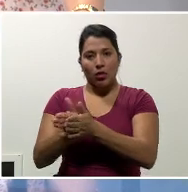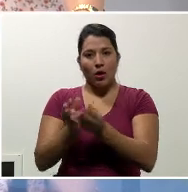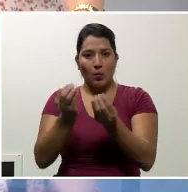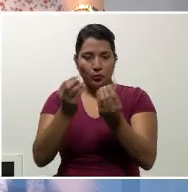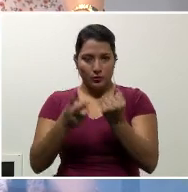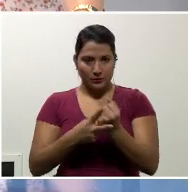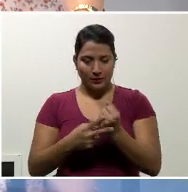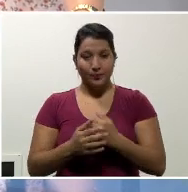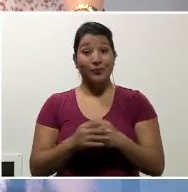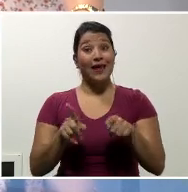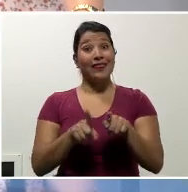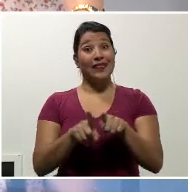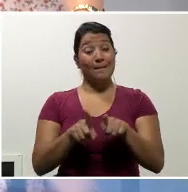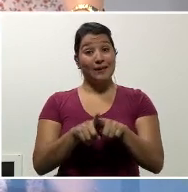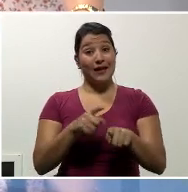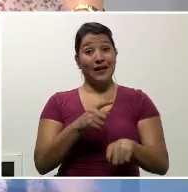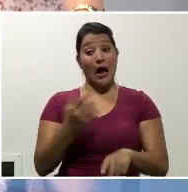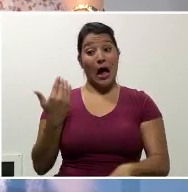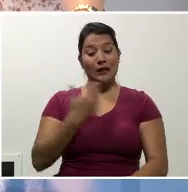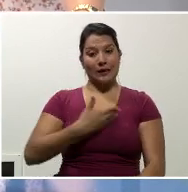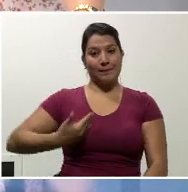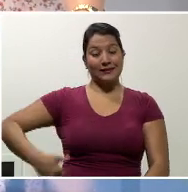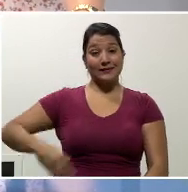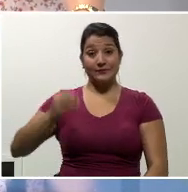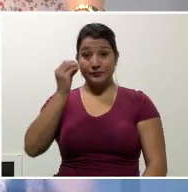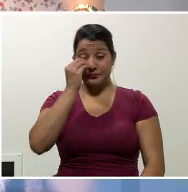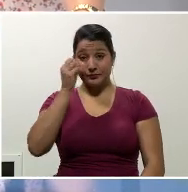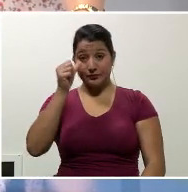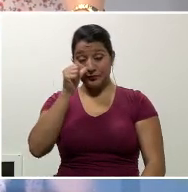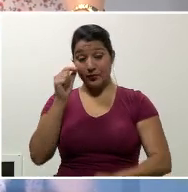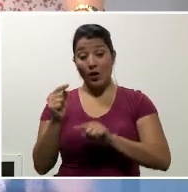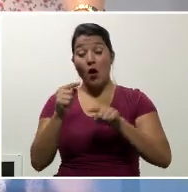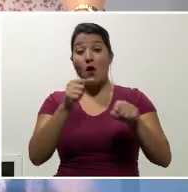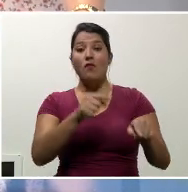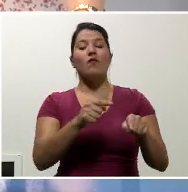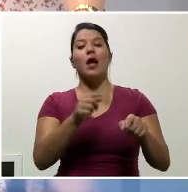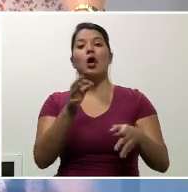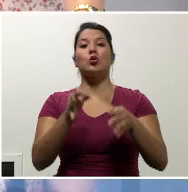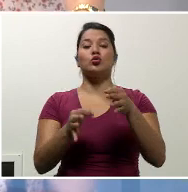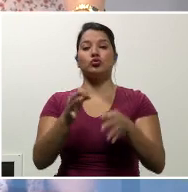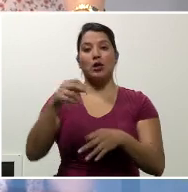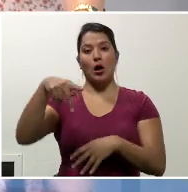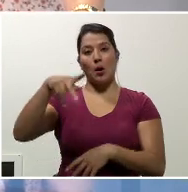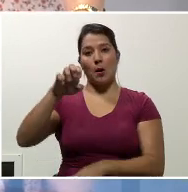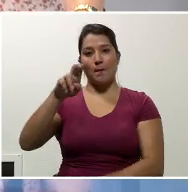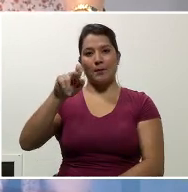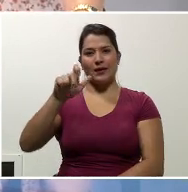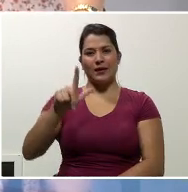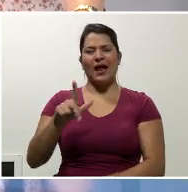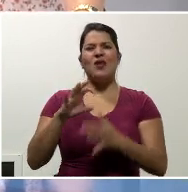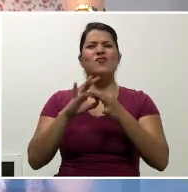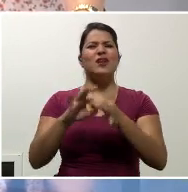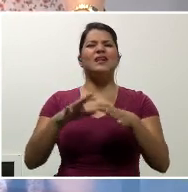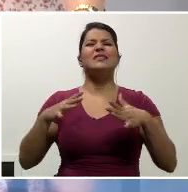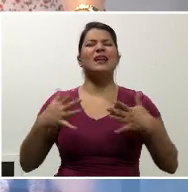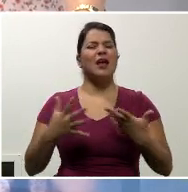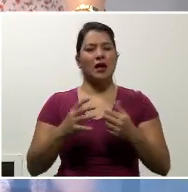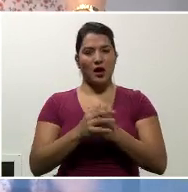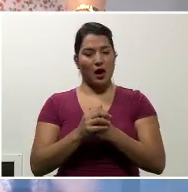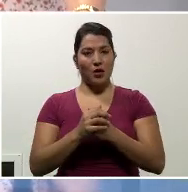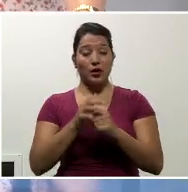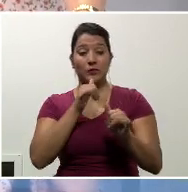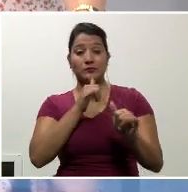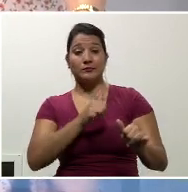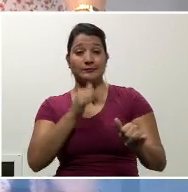de la República, Óscar Arias Sánchez, fue citado al juzgado penal para una audiencia judicial relacionada a las acusaciones por